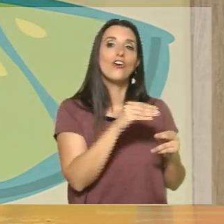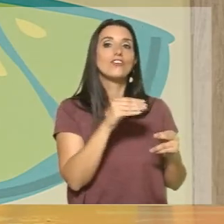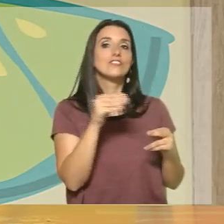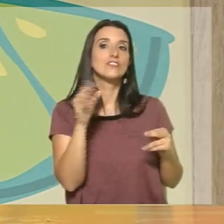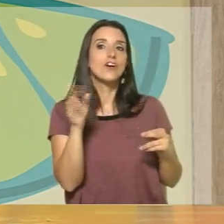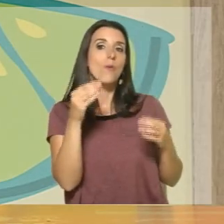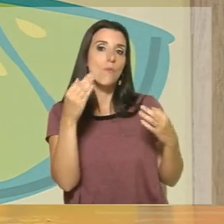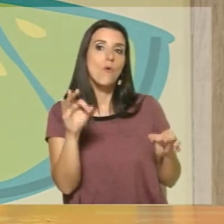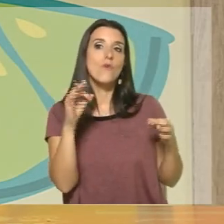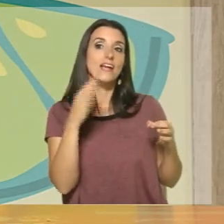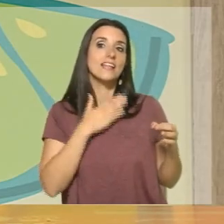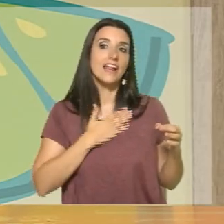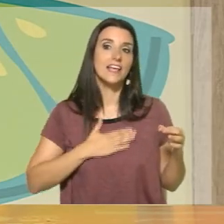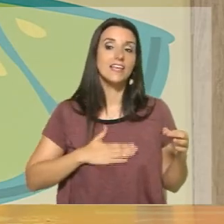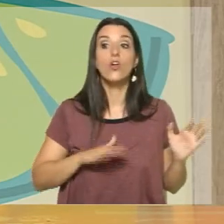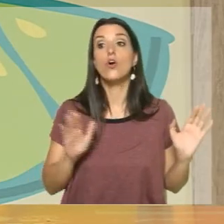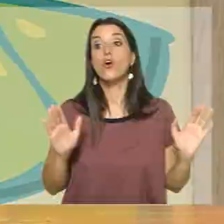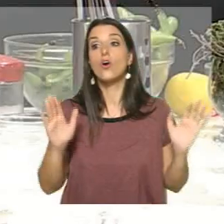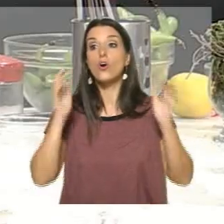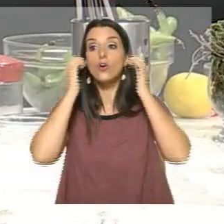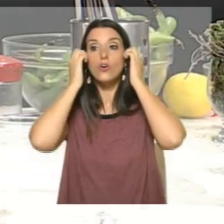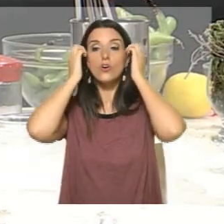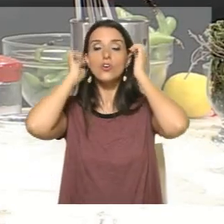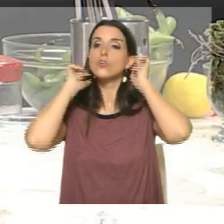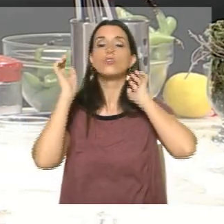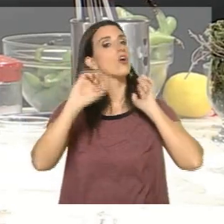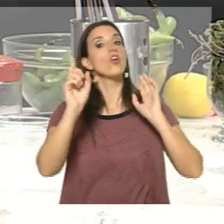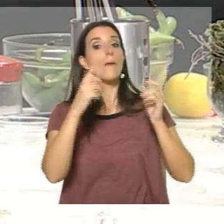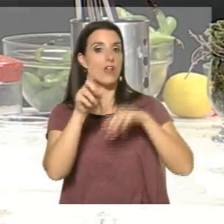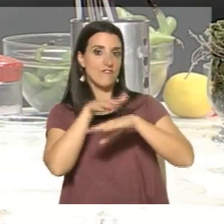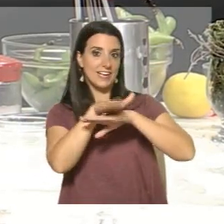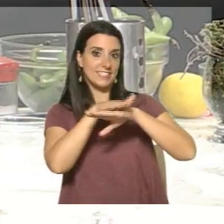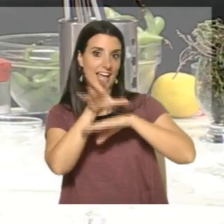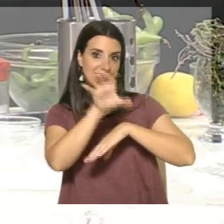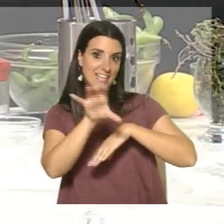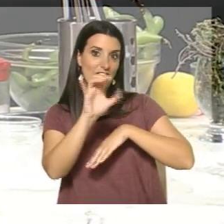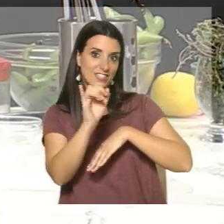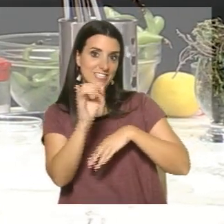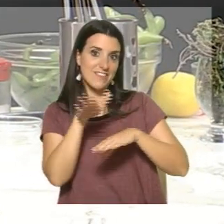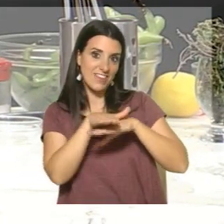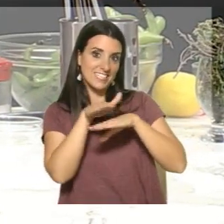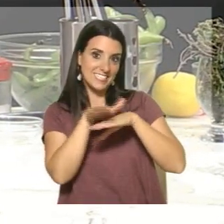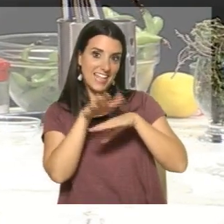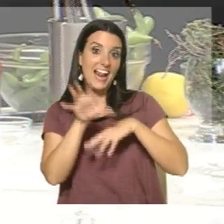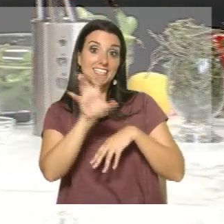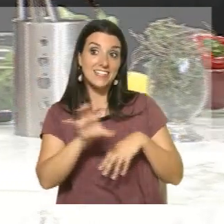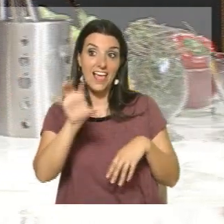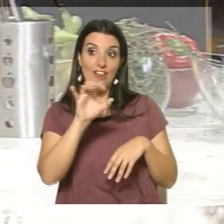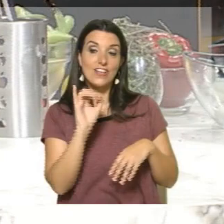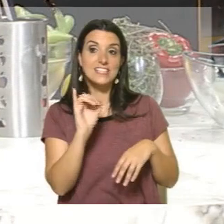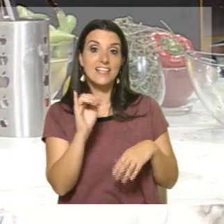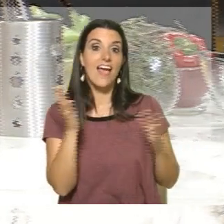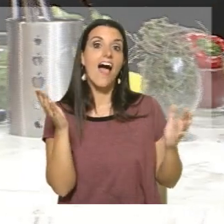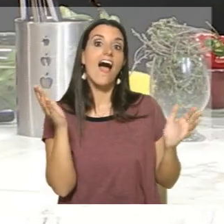en tranquilidad. No tengo nada que ver, ¿te podés imaginar? No, pero felicitar a Cerro. Me compraba un problema gratis, ¿no? Pero felicitar. Obvio